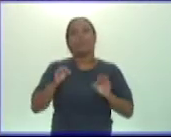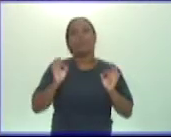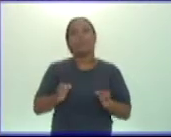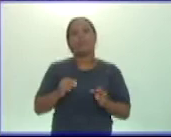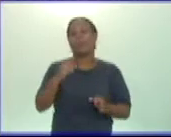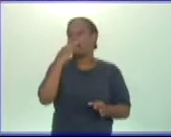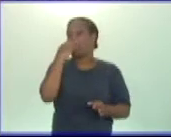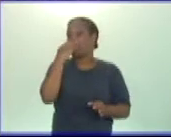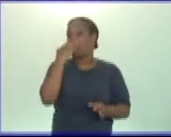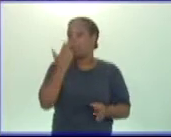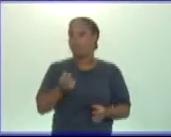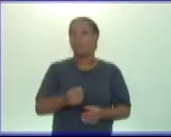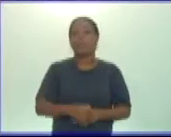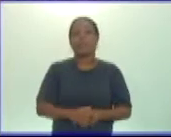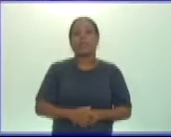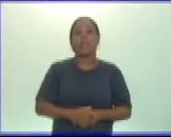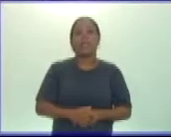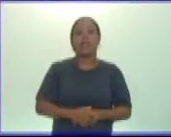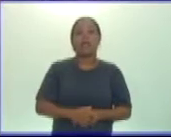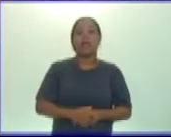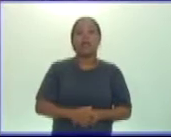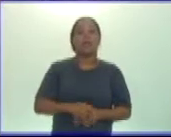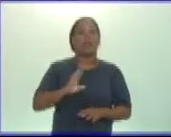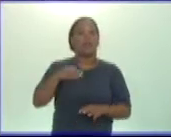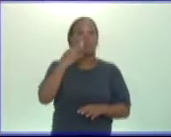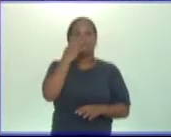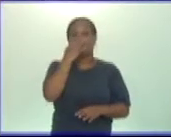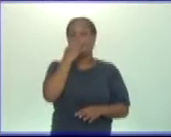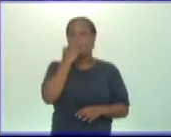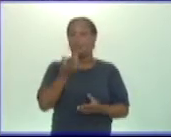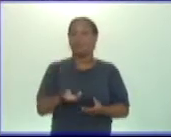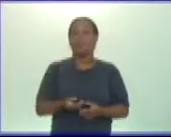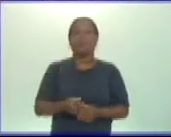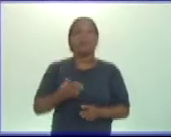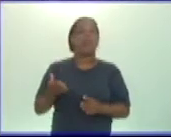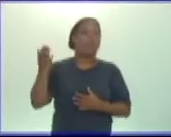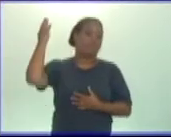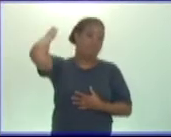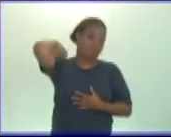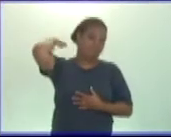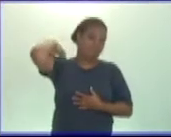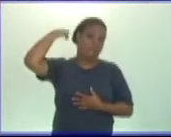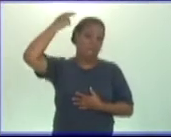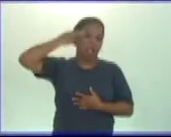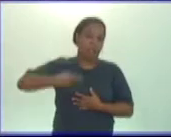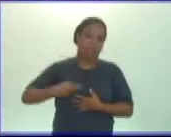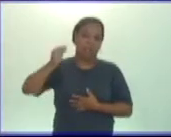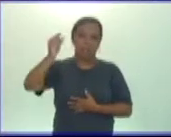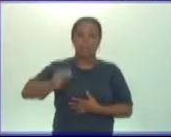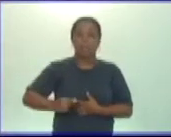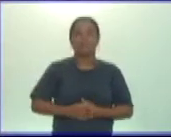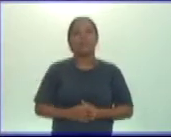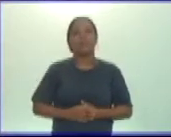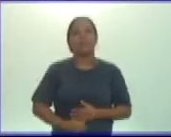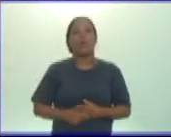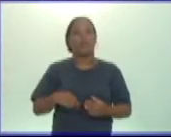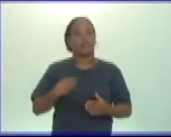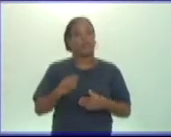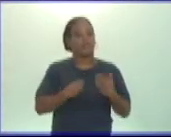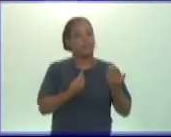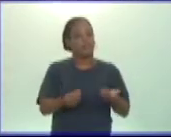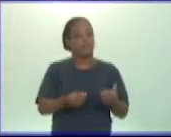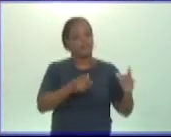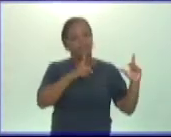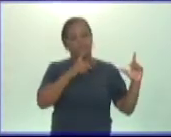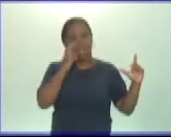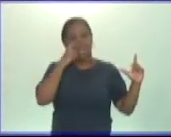respirable de manera eficaz. Una vez que se respira el mismo, trae grandes consecuencias a la salud humana. Le estamos proponiendo entonces la siguiente